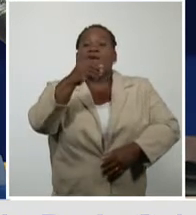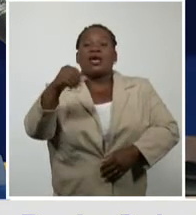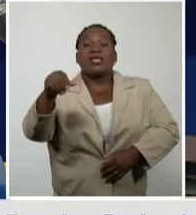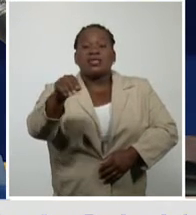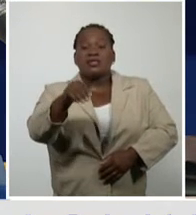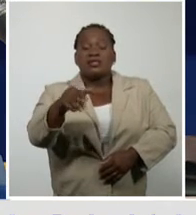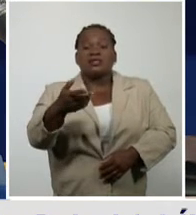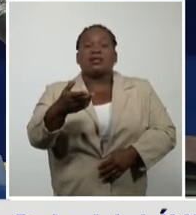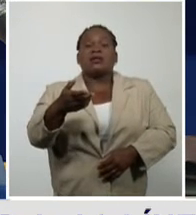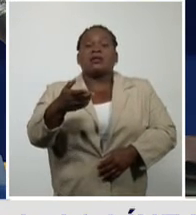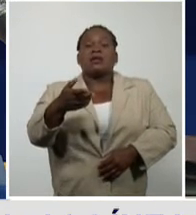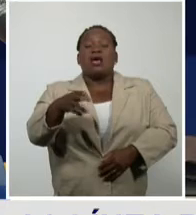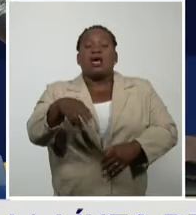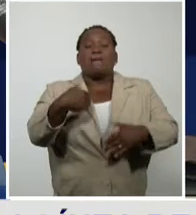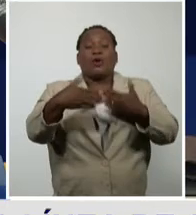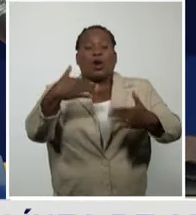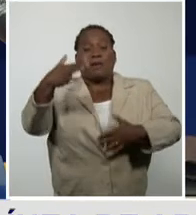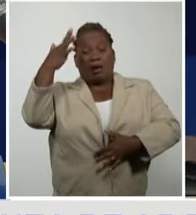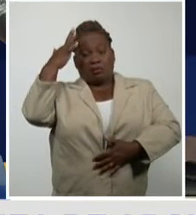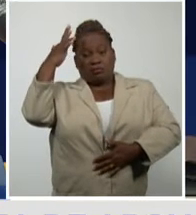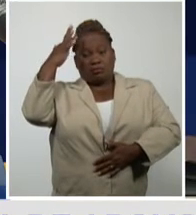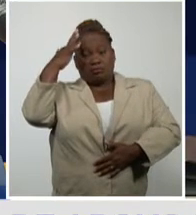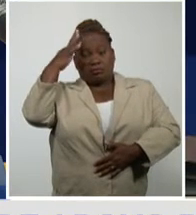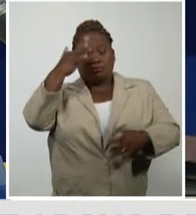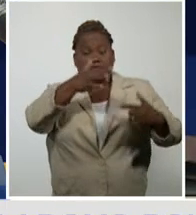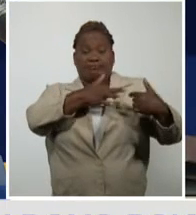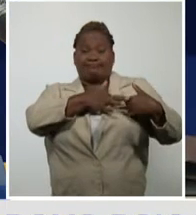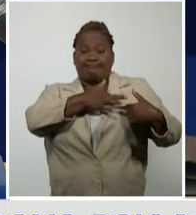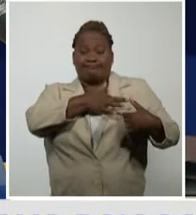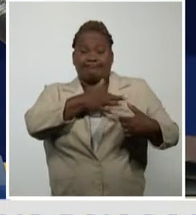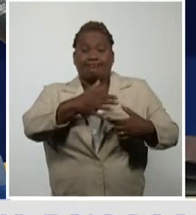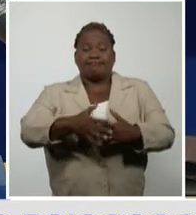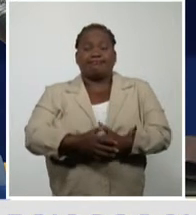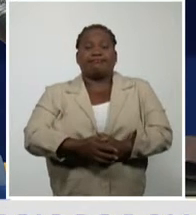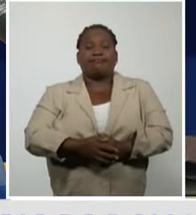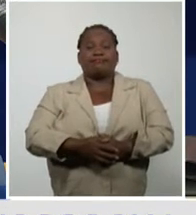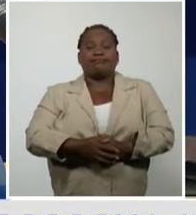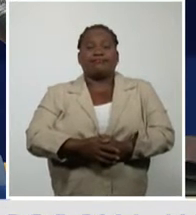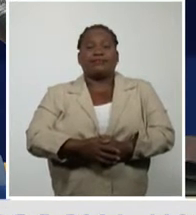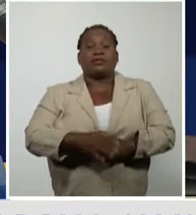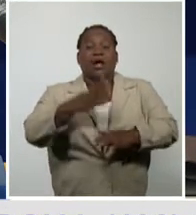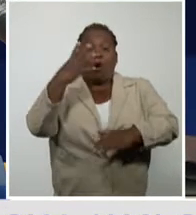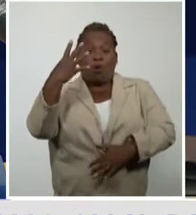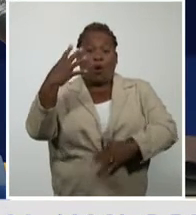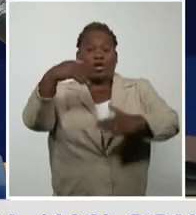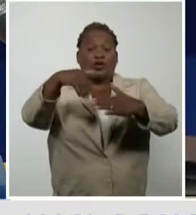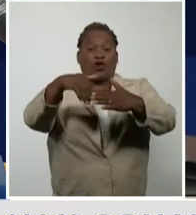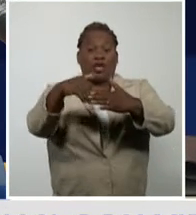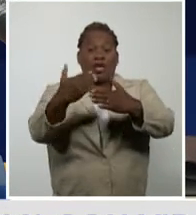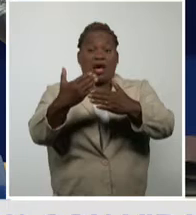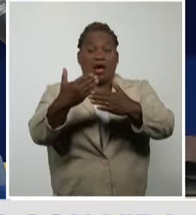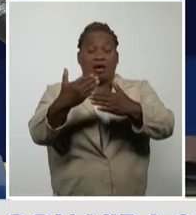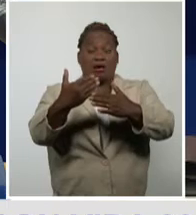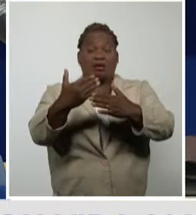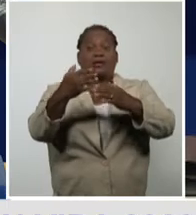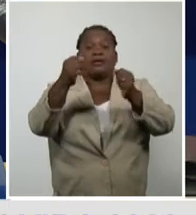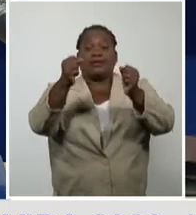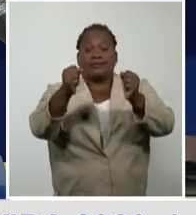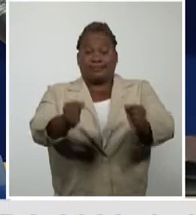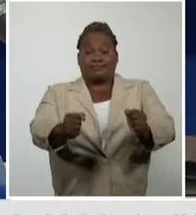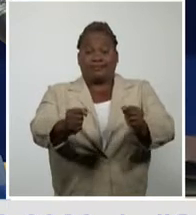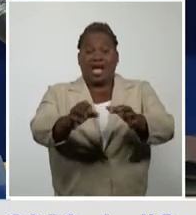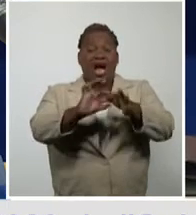enfermedad cerebrovascular, y que después de 4 días de permanecer en la terapia